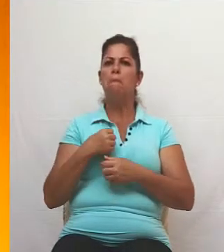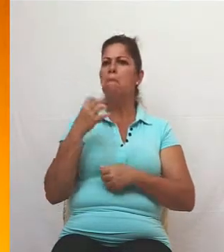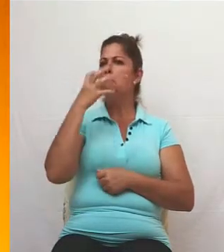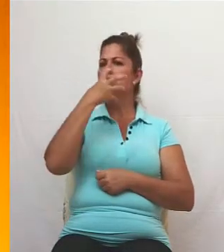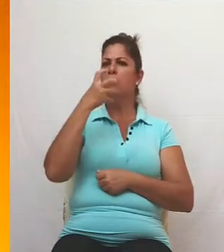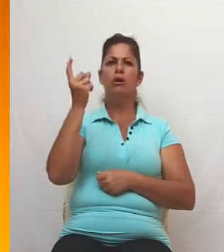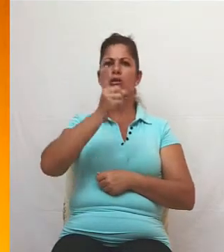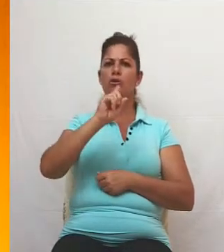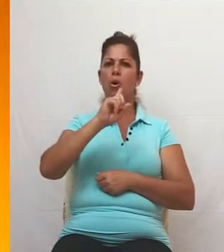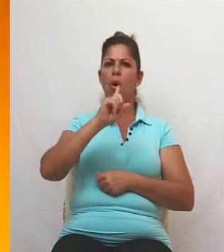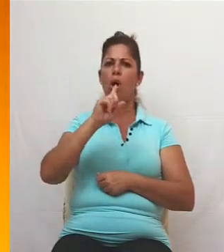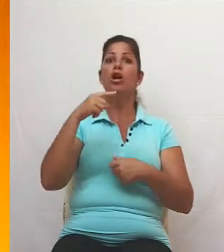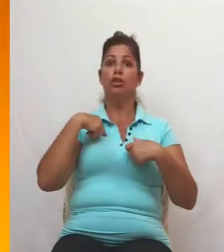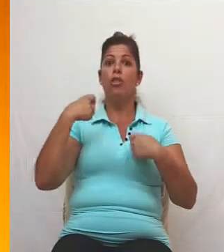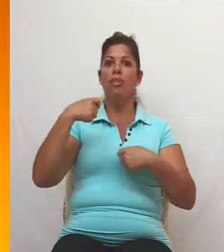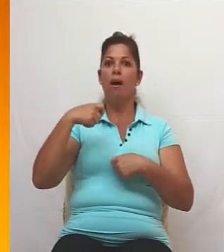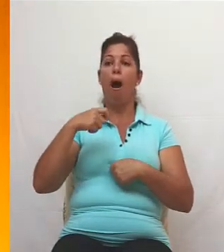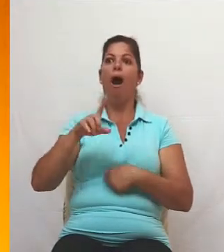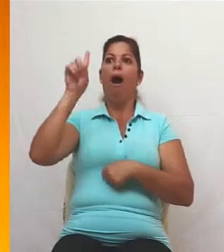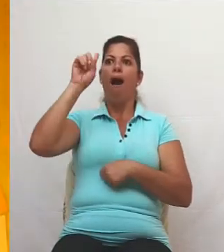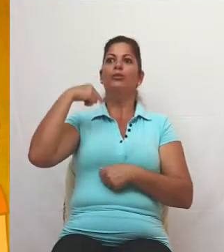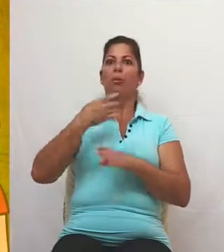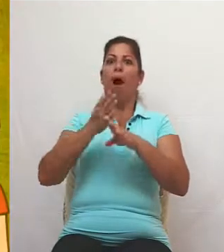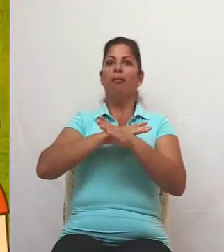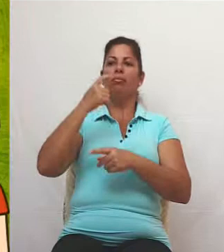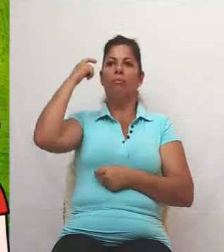congratulo por haber caído en cuenta